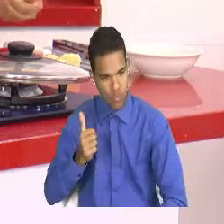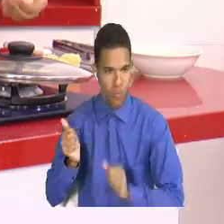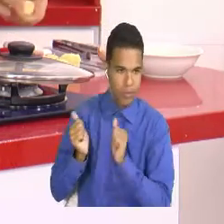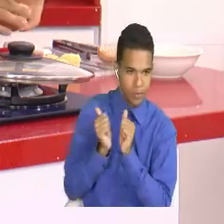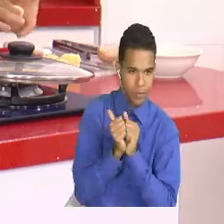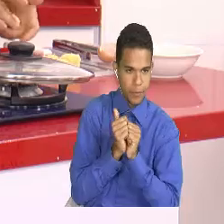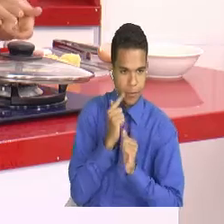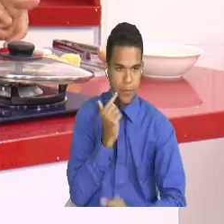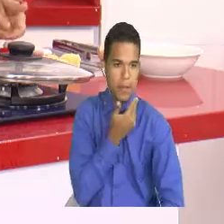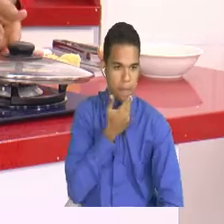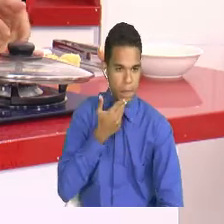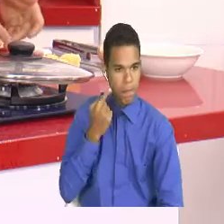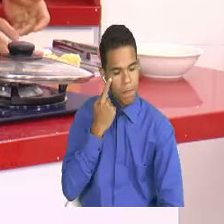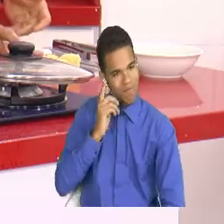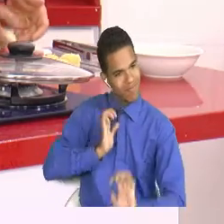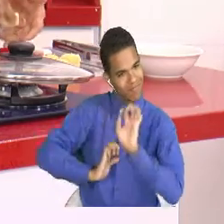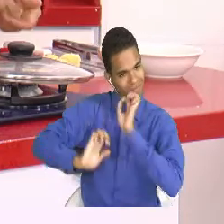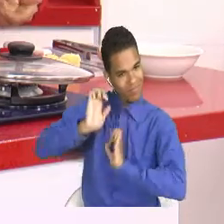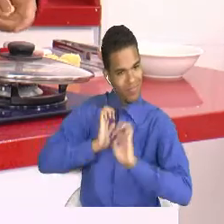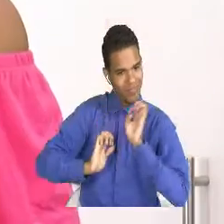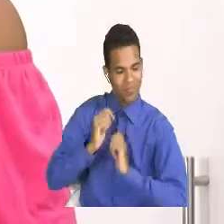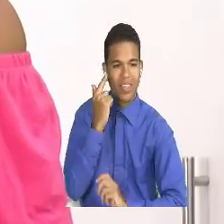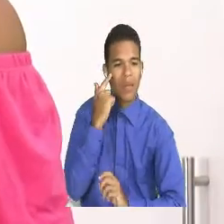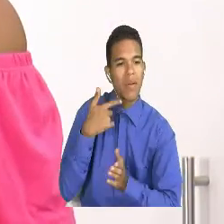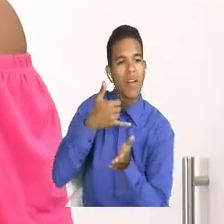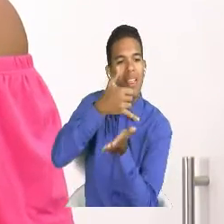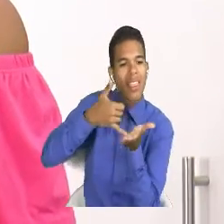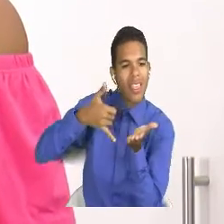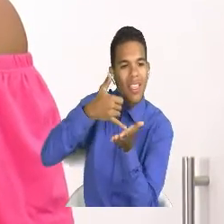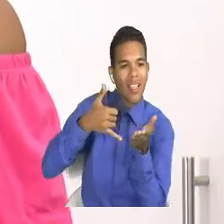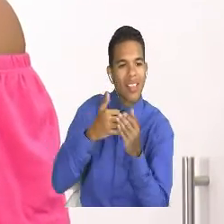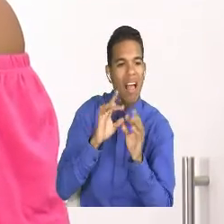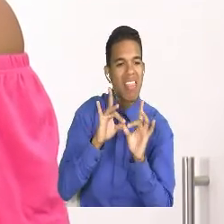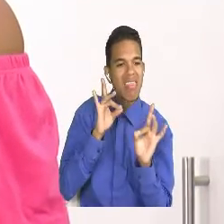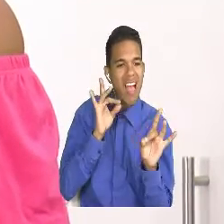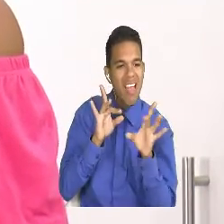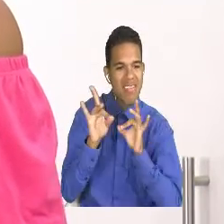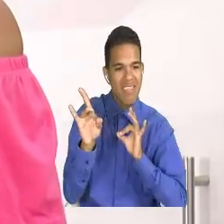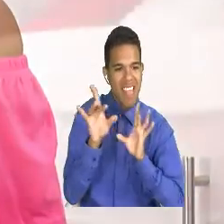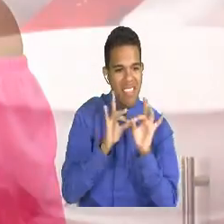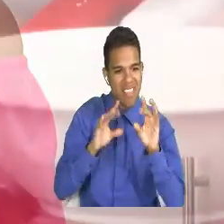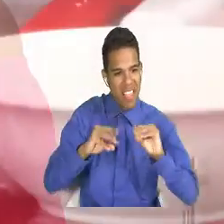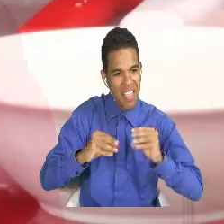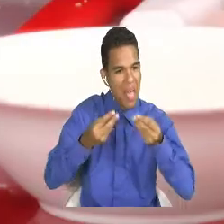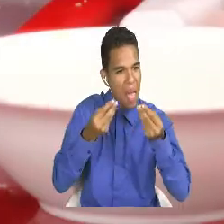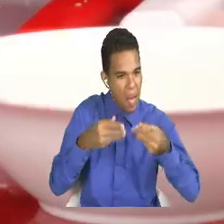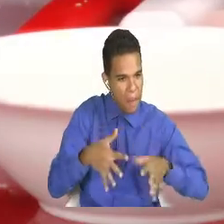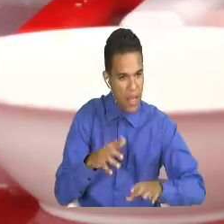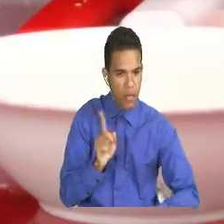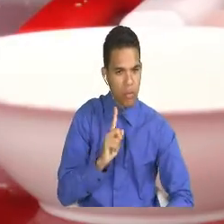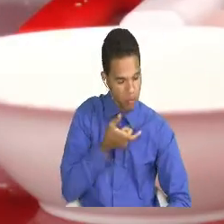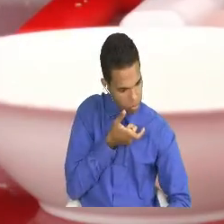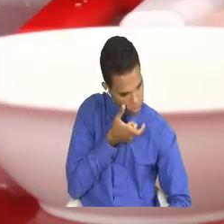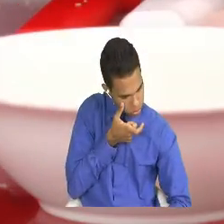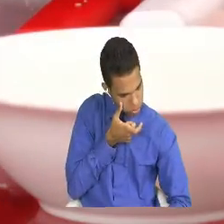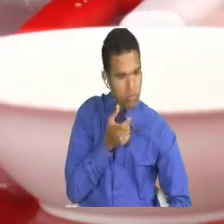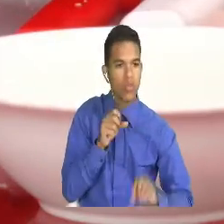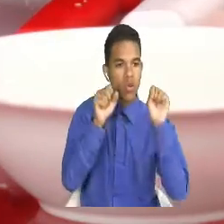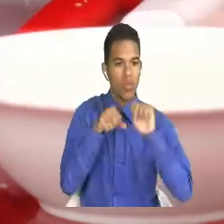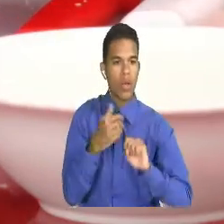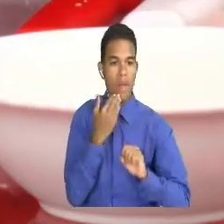vamos así a evitar que el queso parmesano se desperdicie. Y se nos contamine con el